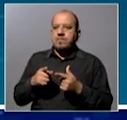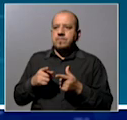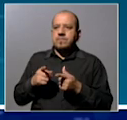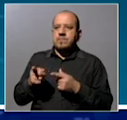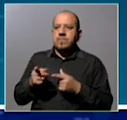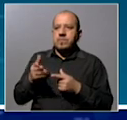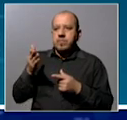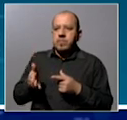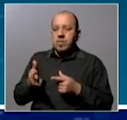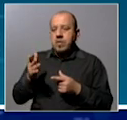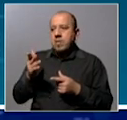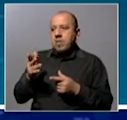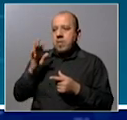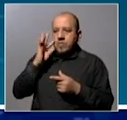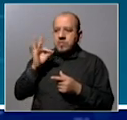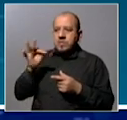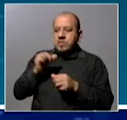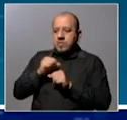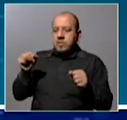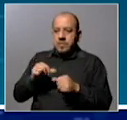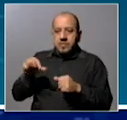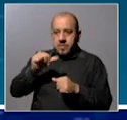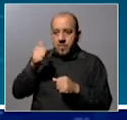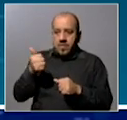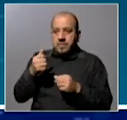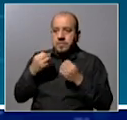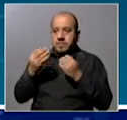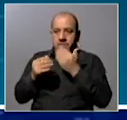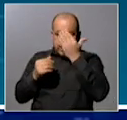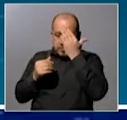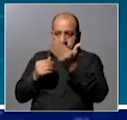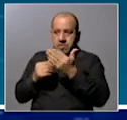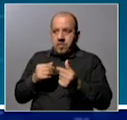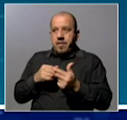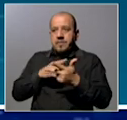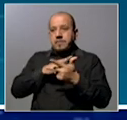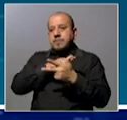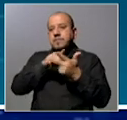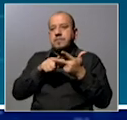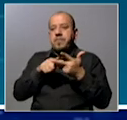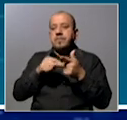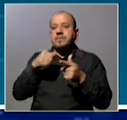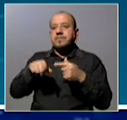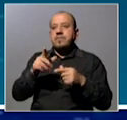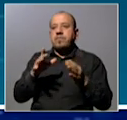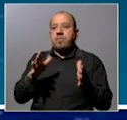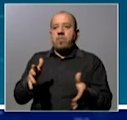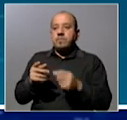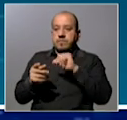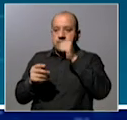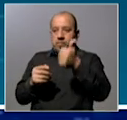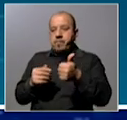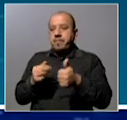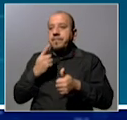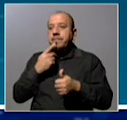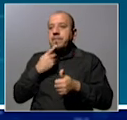sus posibilidades se restringen porque, bueno, porque el Frente Amplio tiene un abanico más amplio, además de ser un partido predominante en